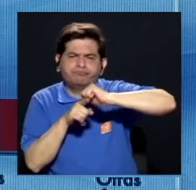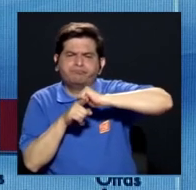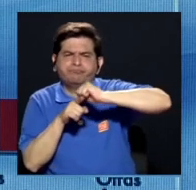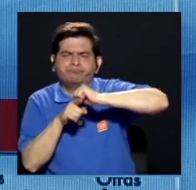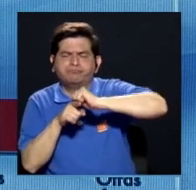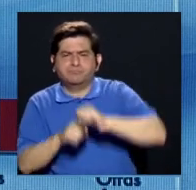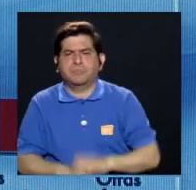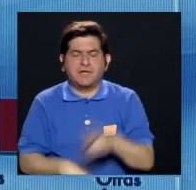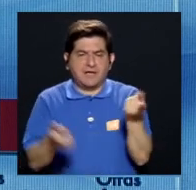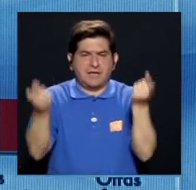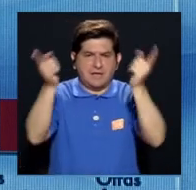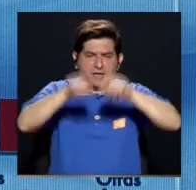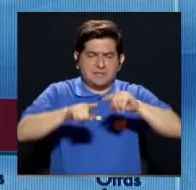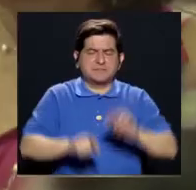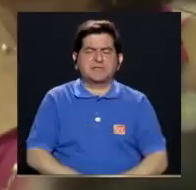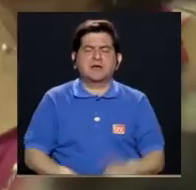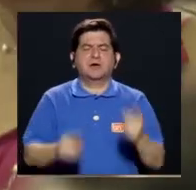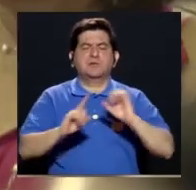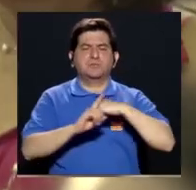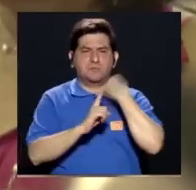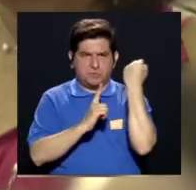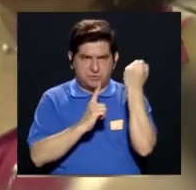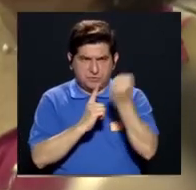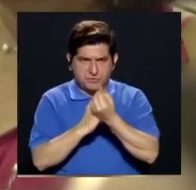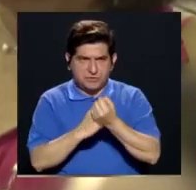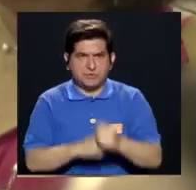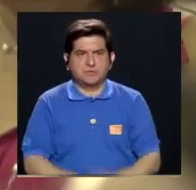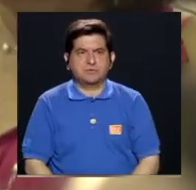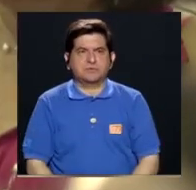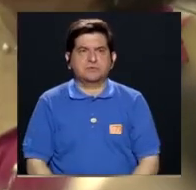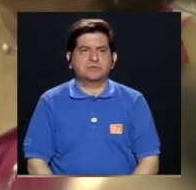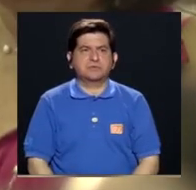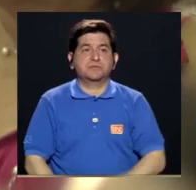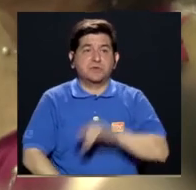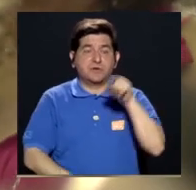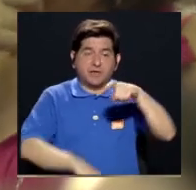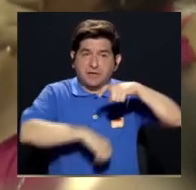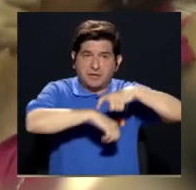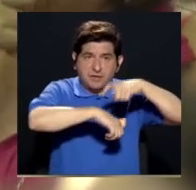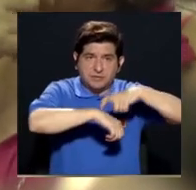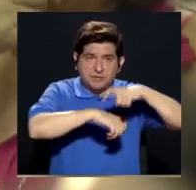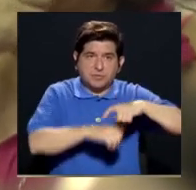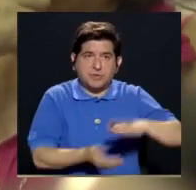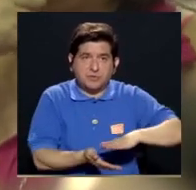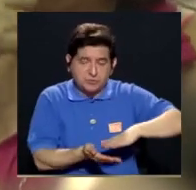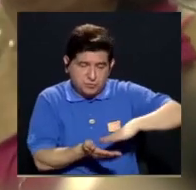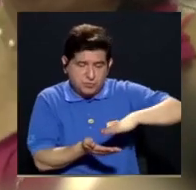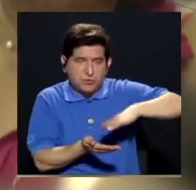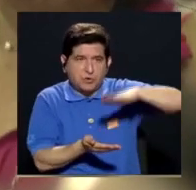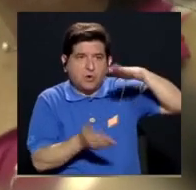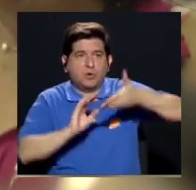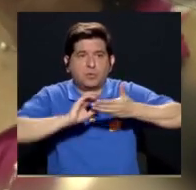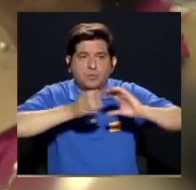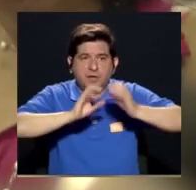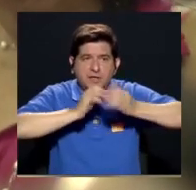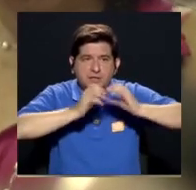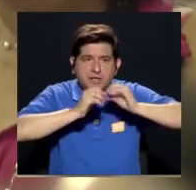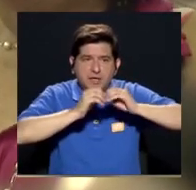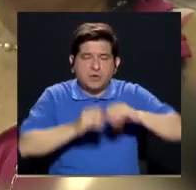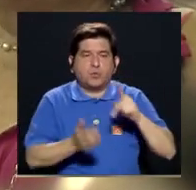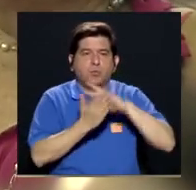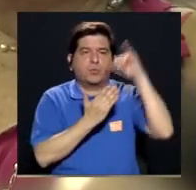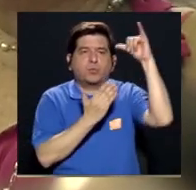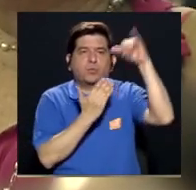que se llevan a cabo y que hacen que entonces aumente la cantidad